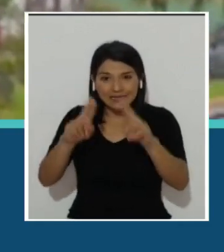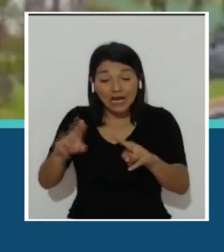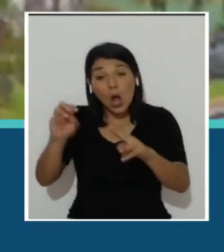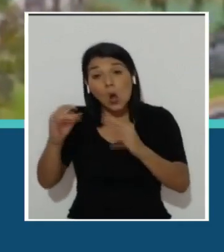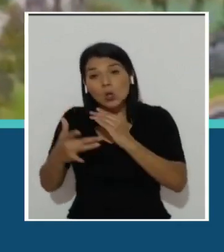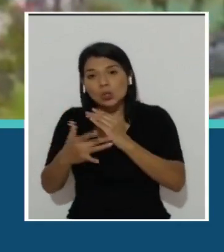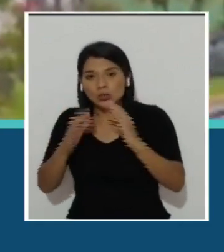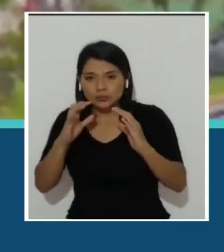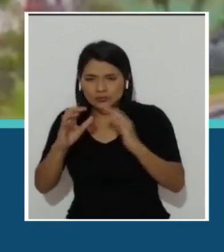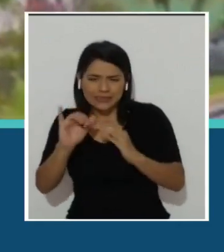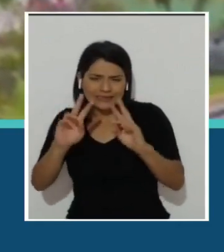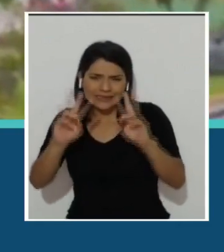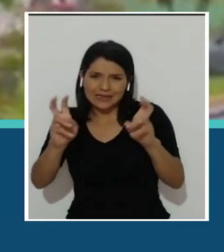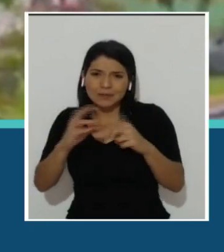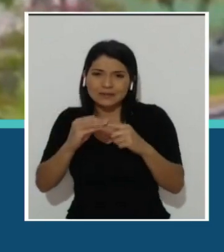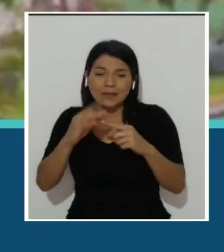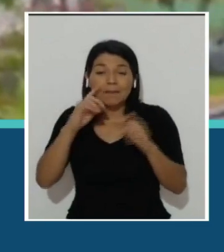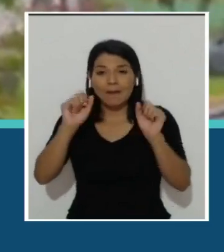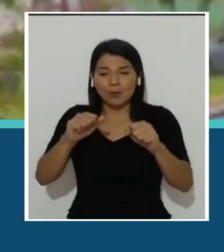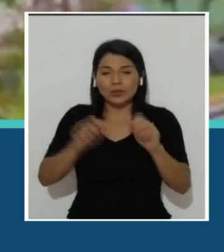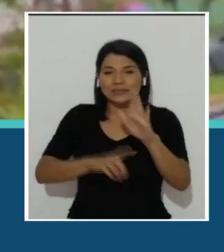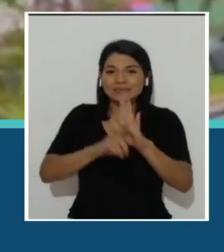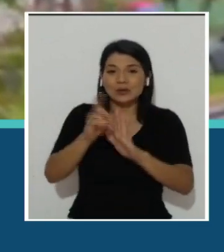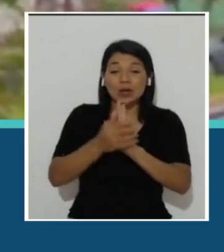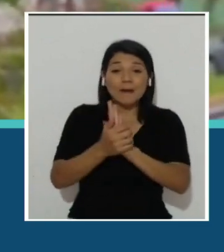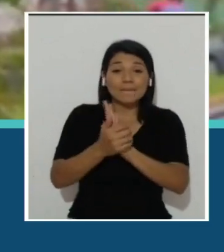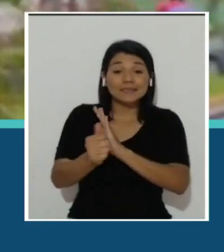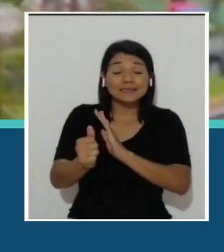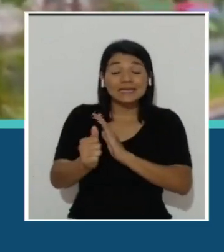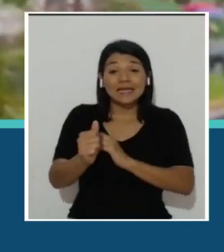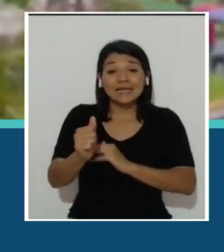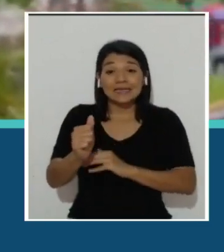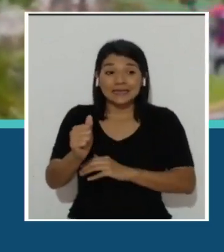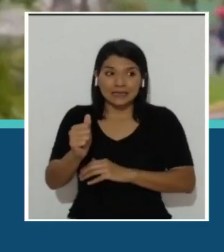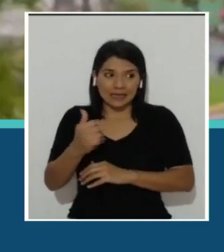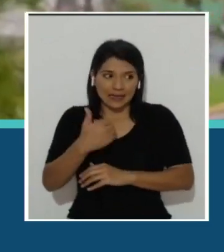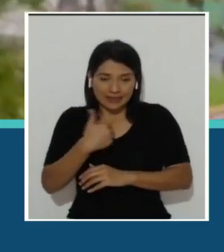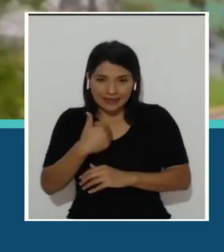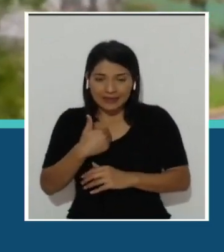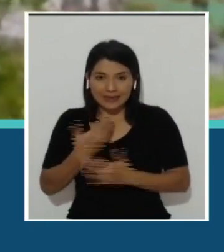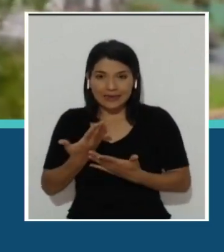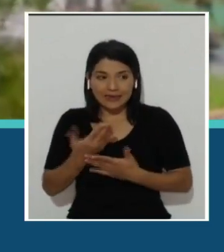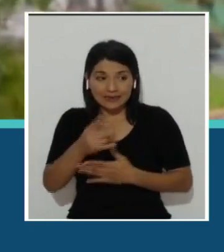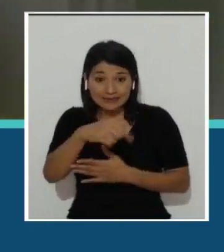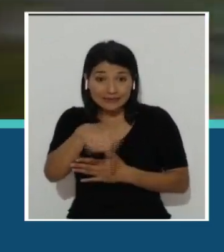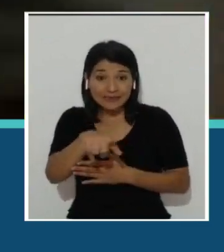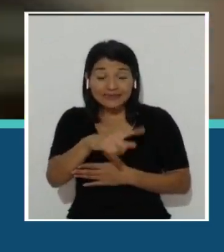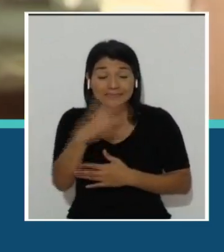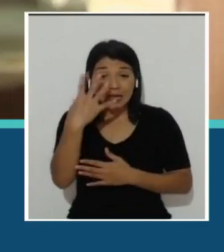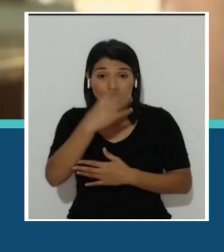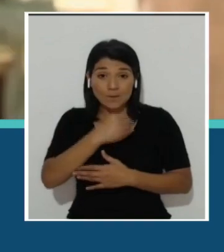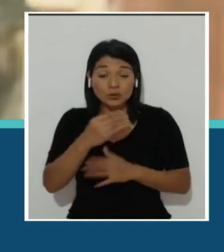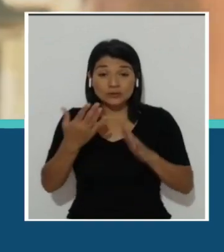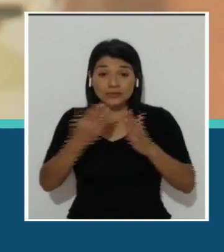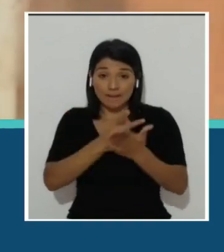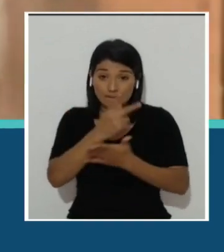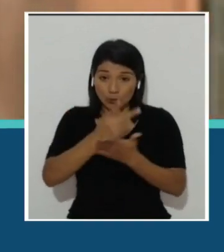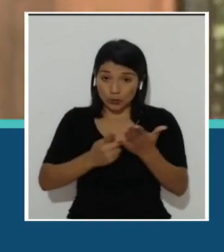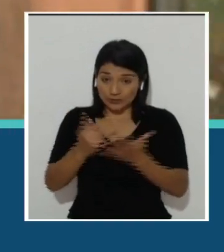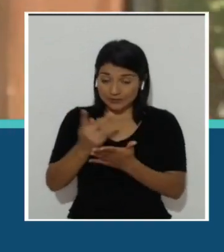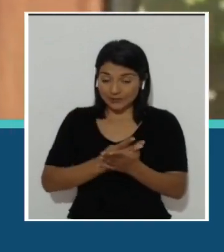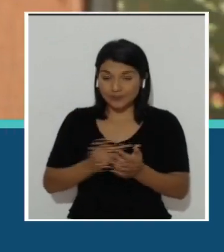poder desarrollar las capacidades y el talento humano que caracterizan a esta hermosa provincia. Los